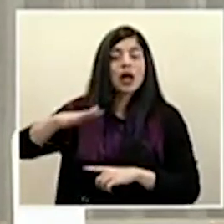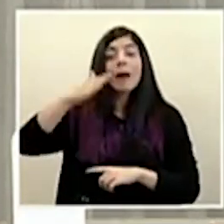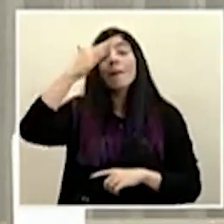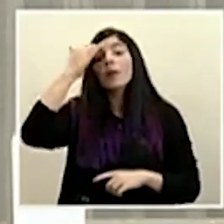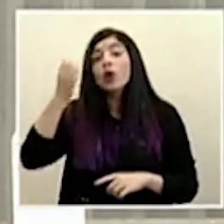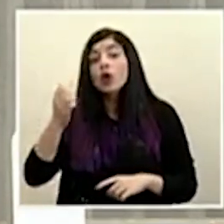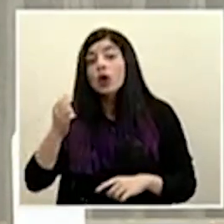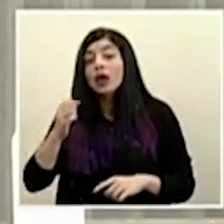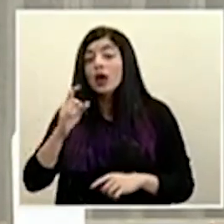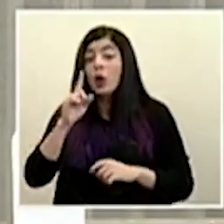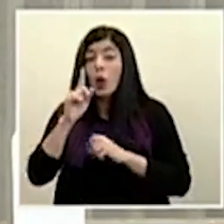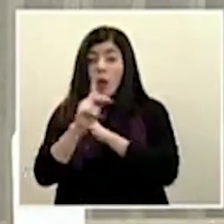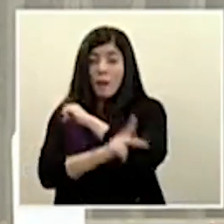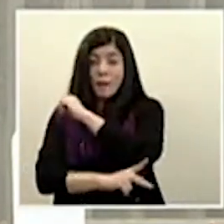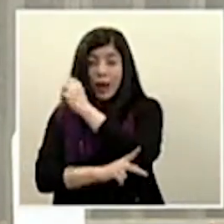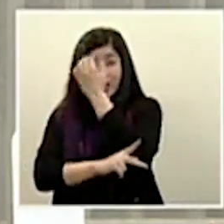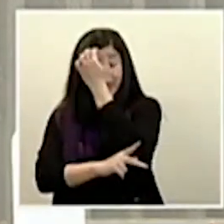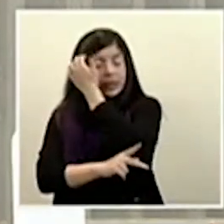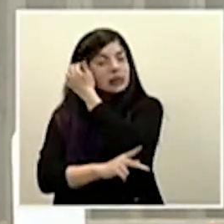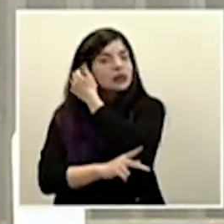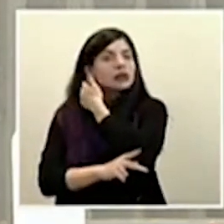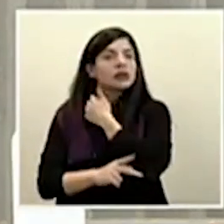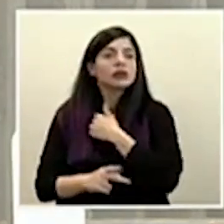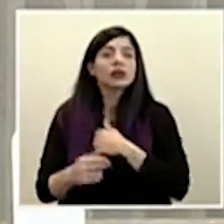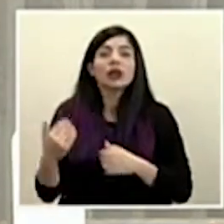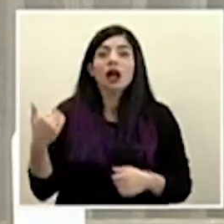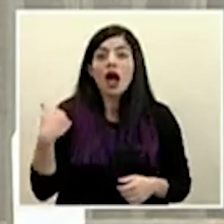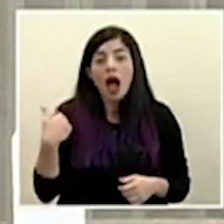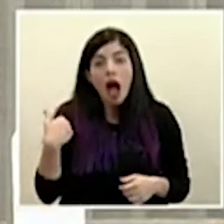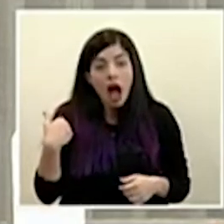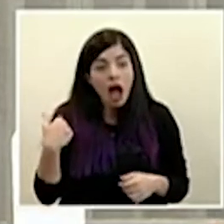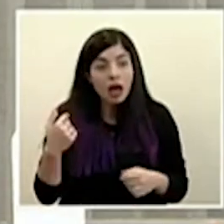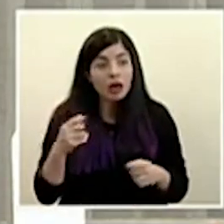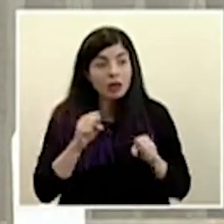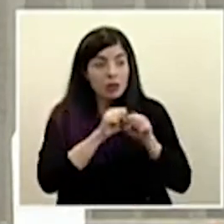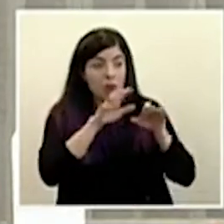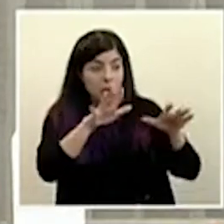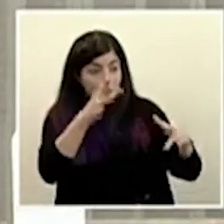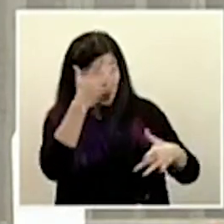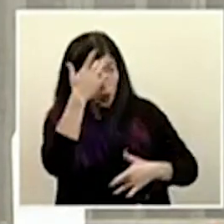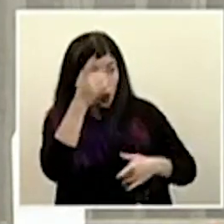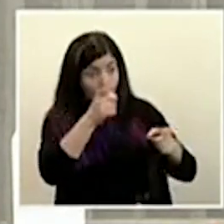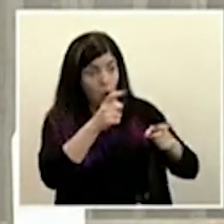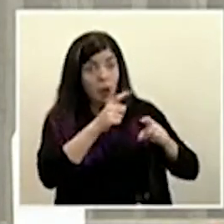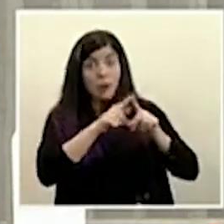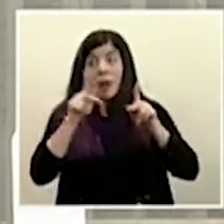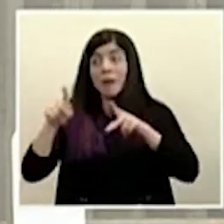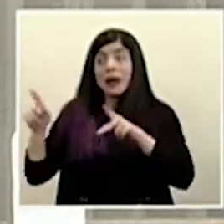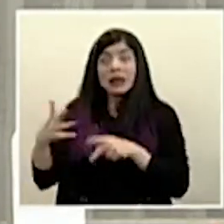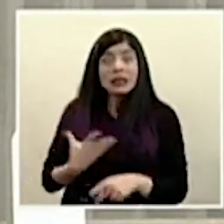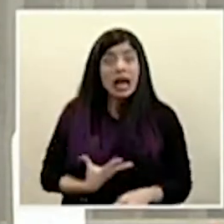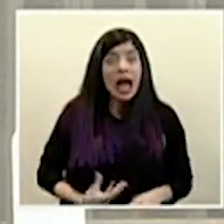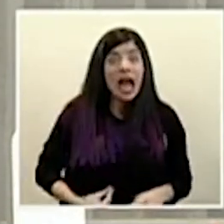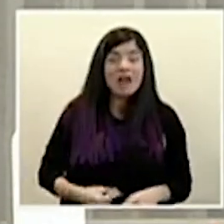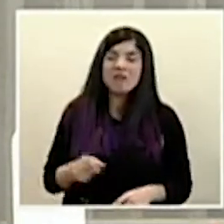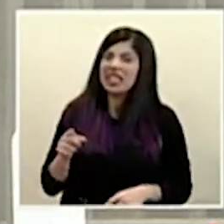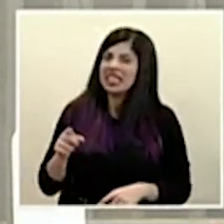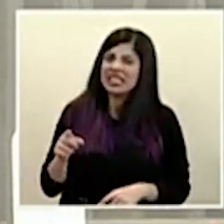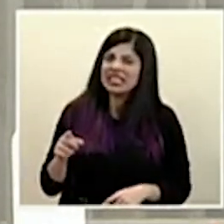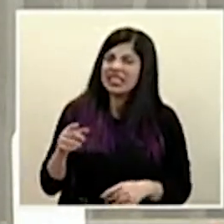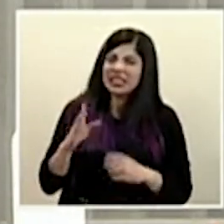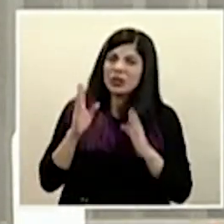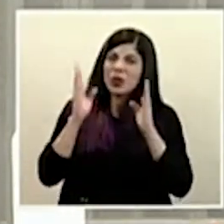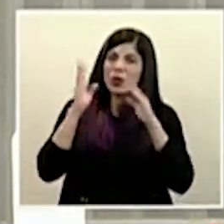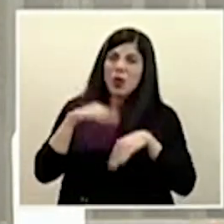un país donde haya control en la pandemia, pero haya gente con hambre, no vamos a poder